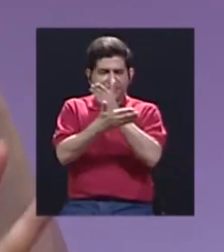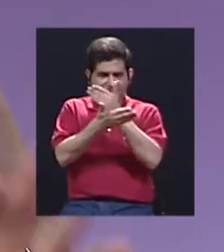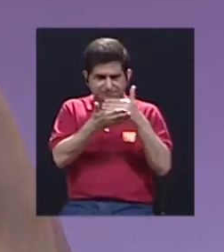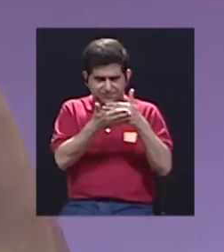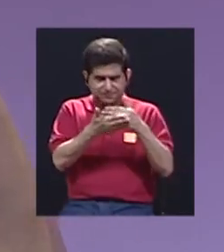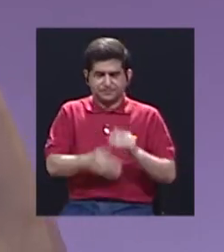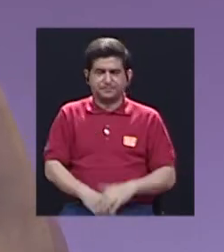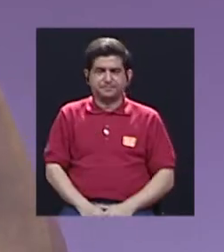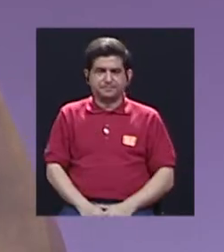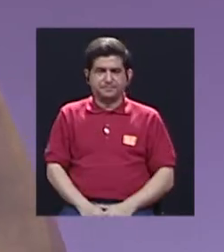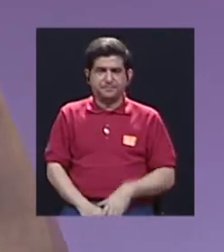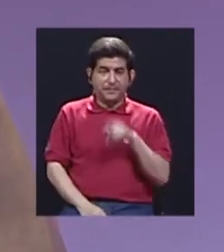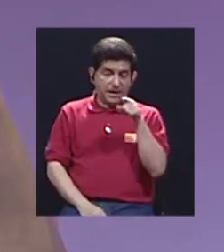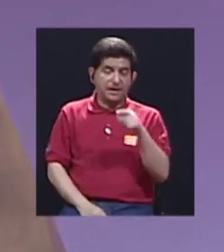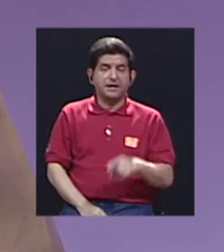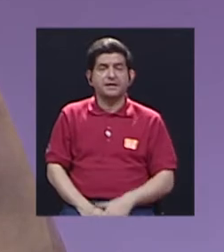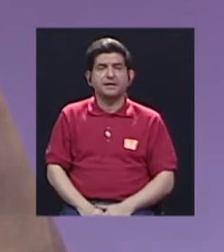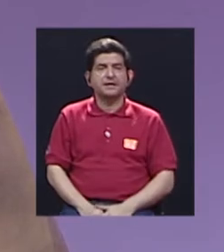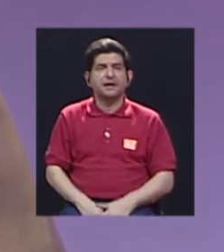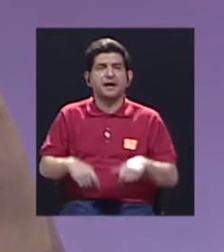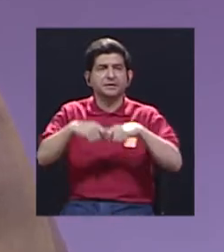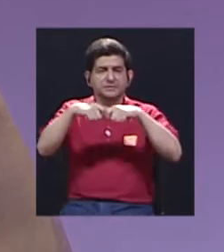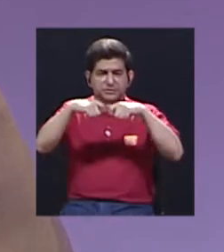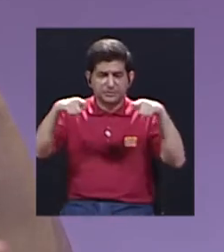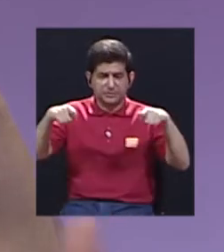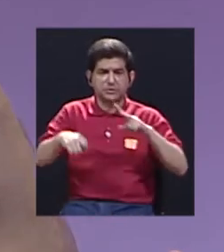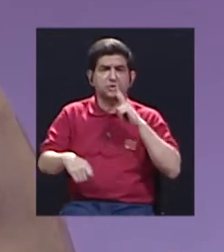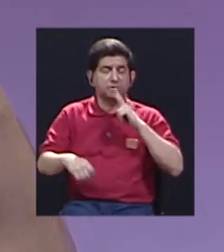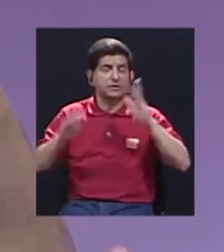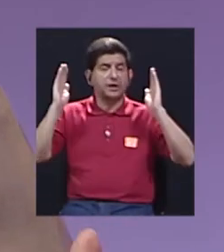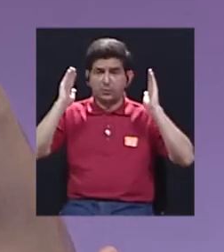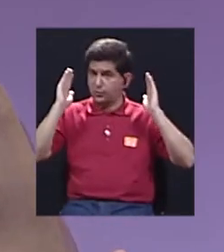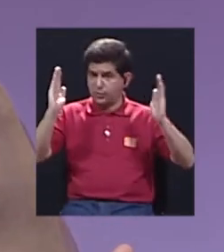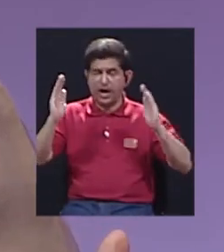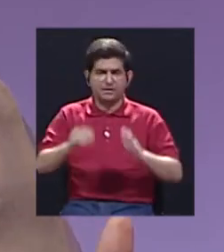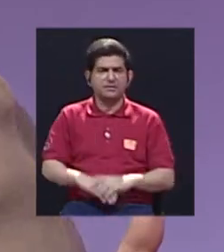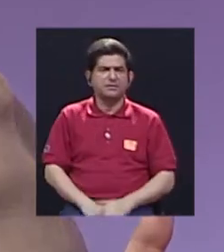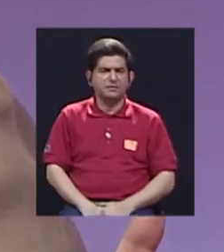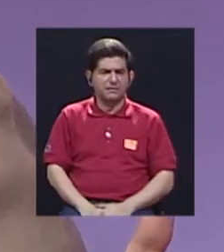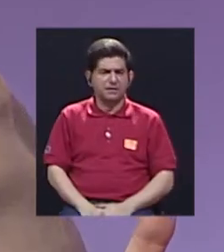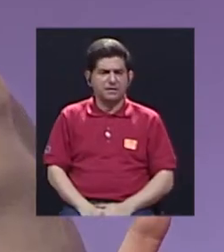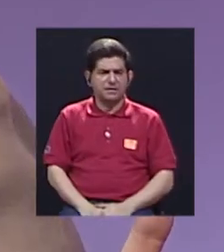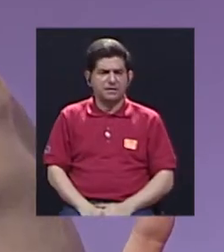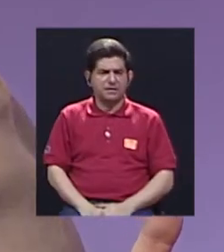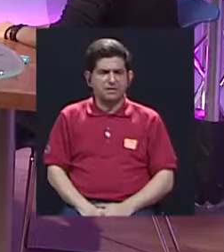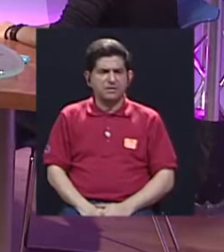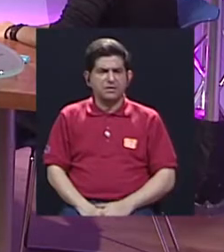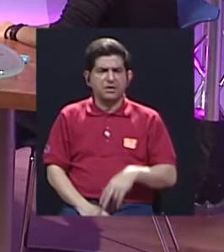es una pieza de medidas realmente grandes,